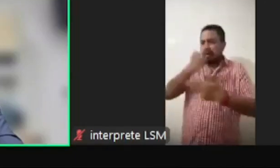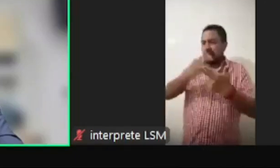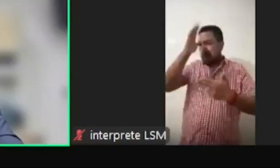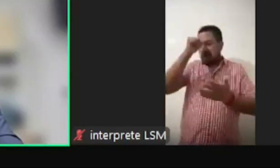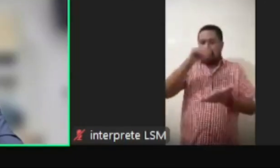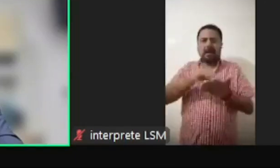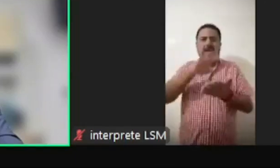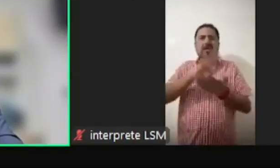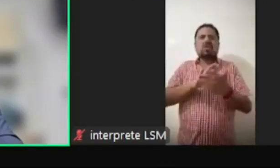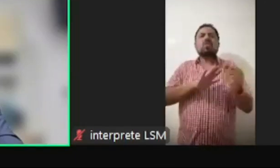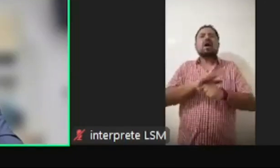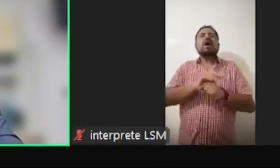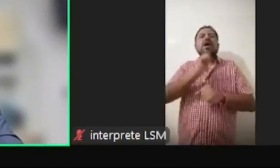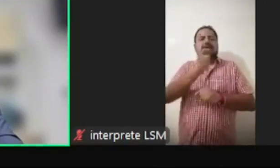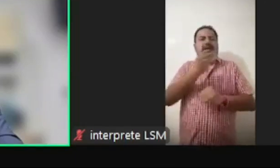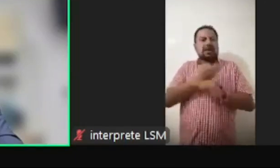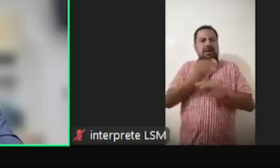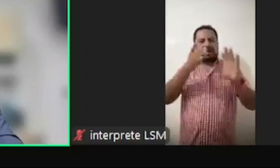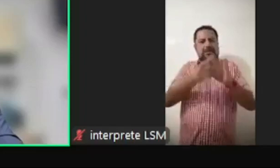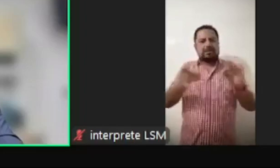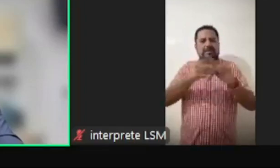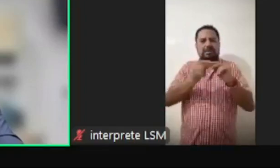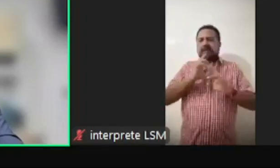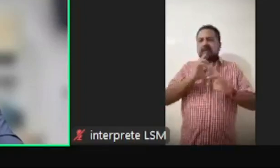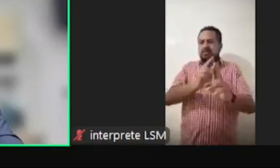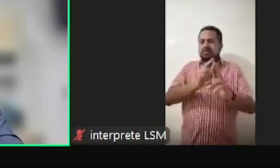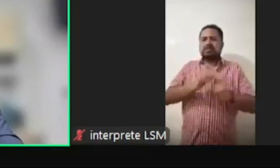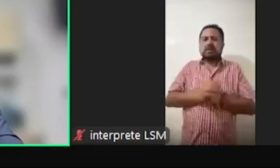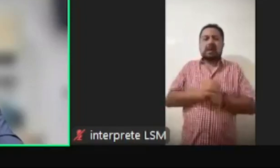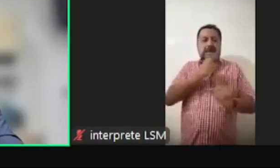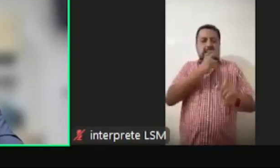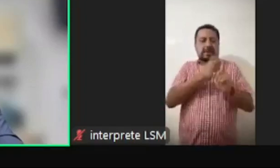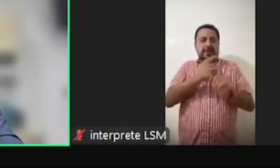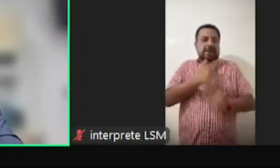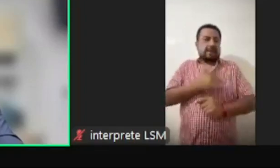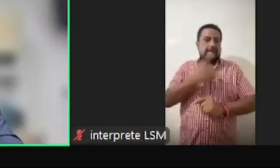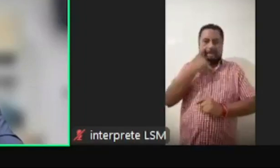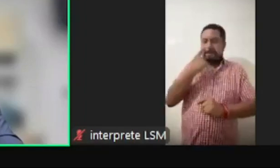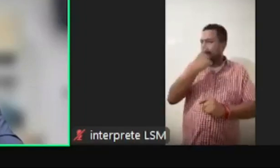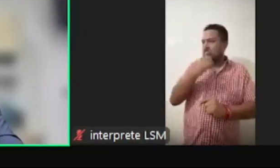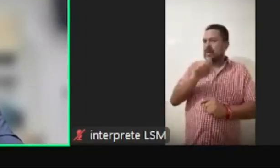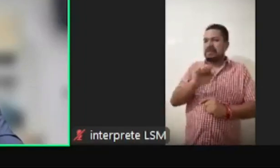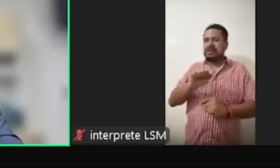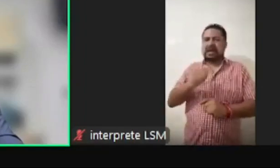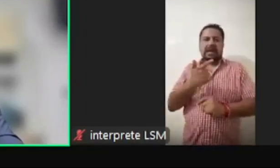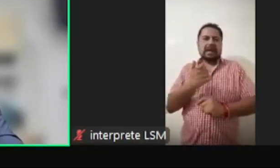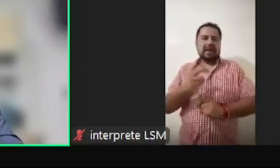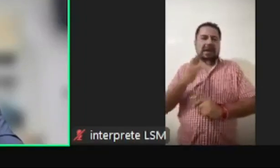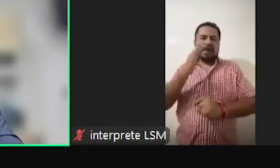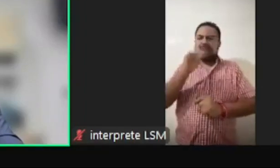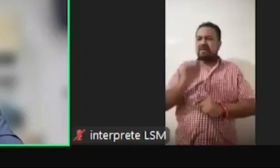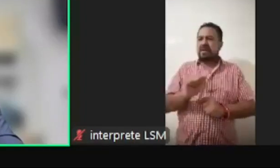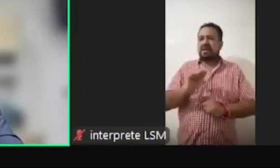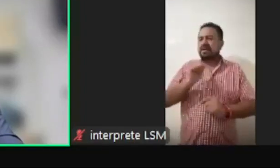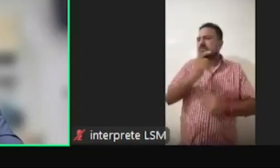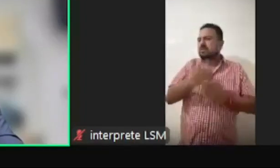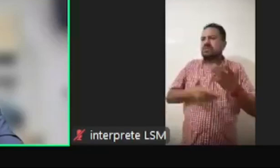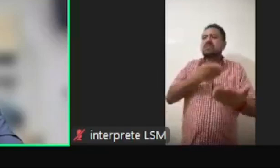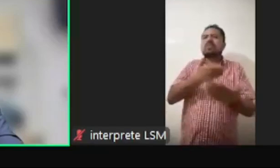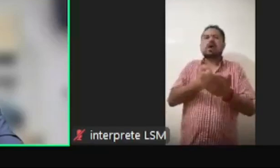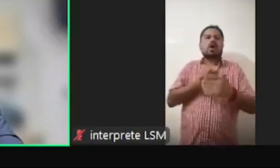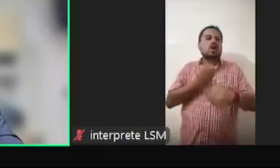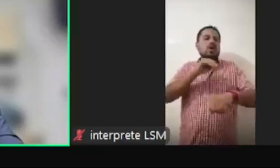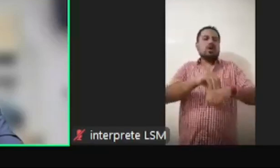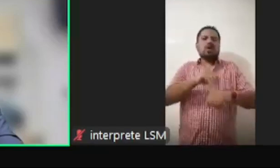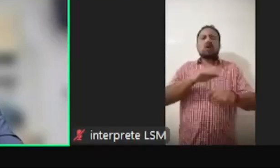efectos que se precisan en la resolución. En esencia, la actora se agravia de que la queja intrapartidista que promovió fue